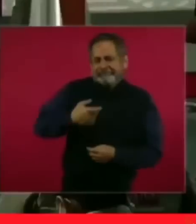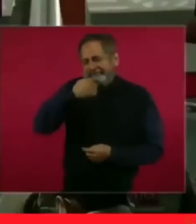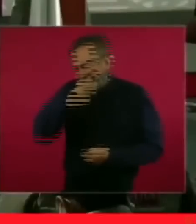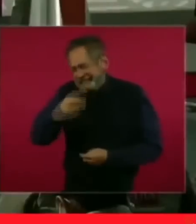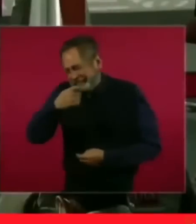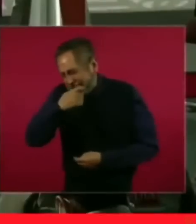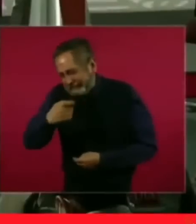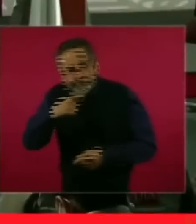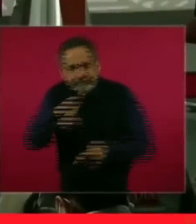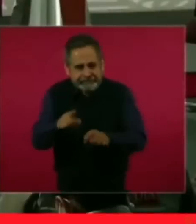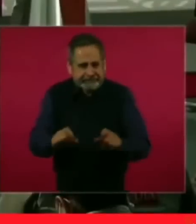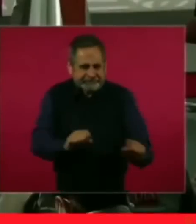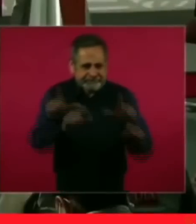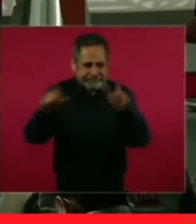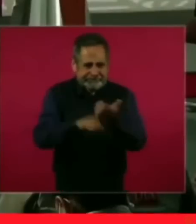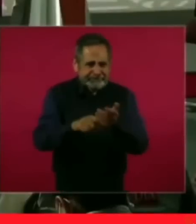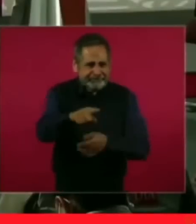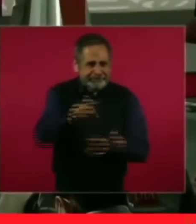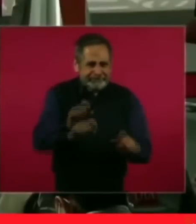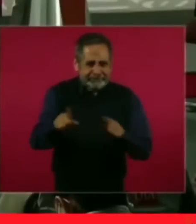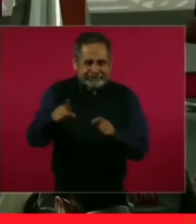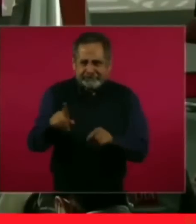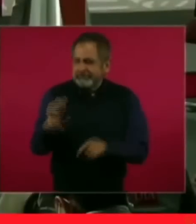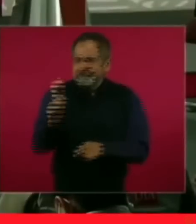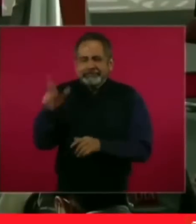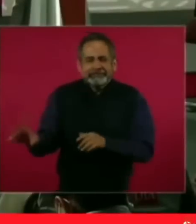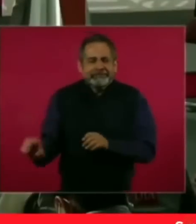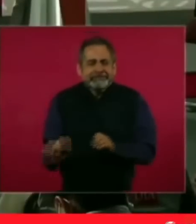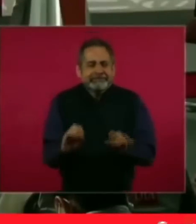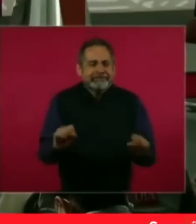Ponle algo ahí, ponle algo.